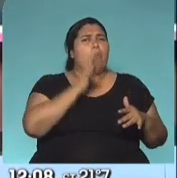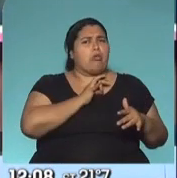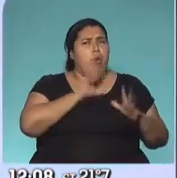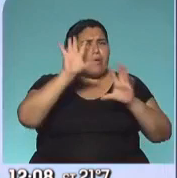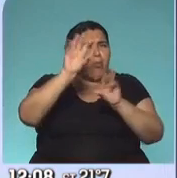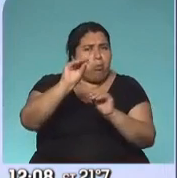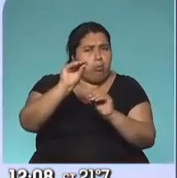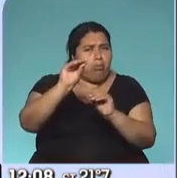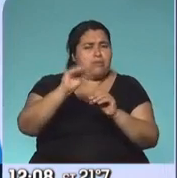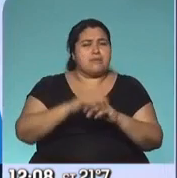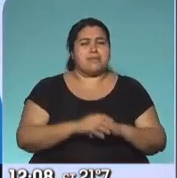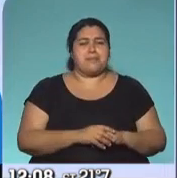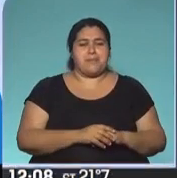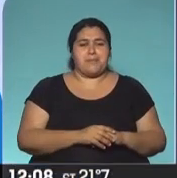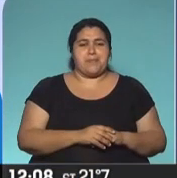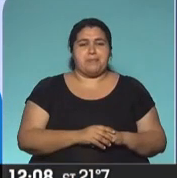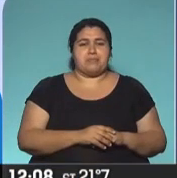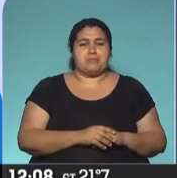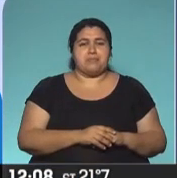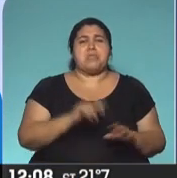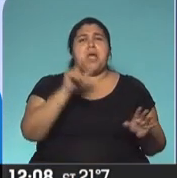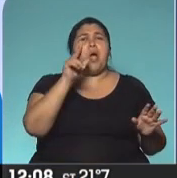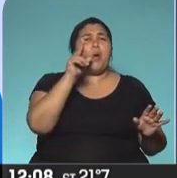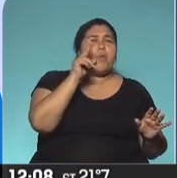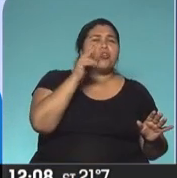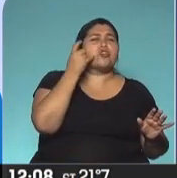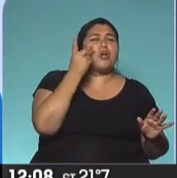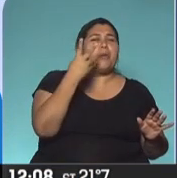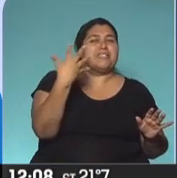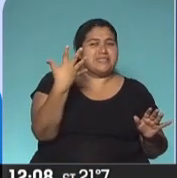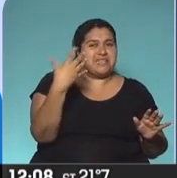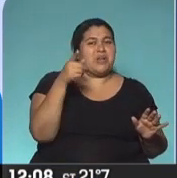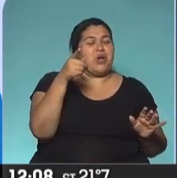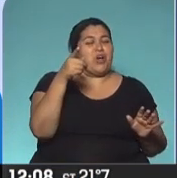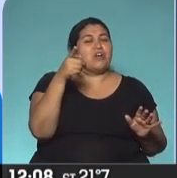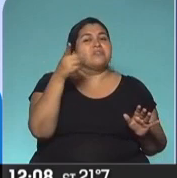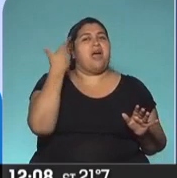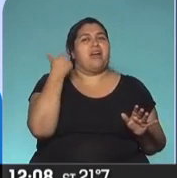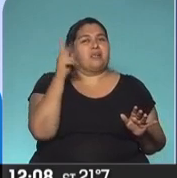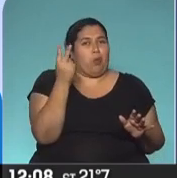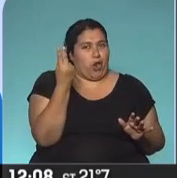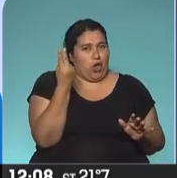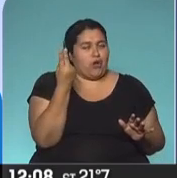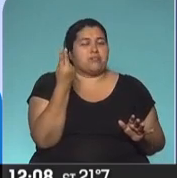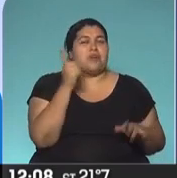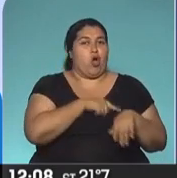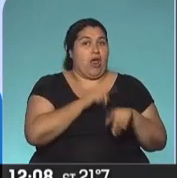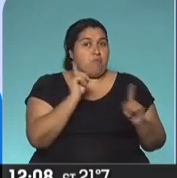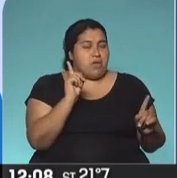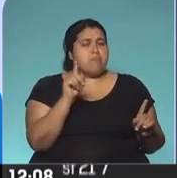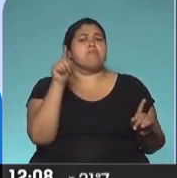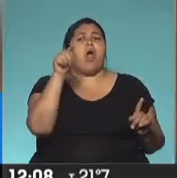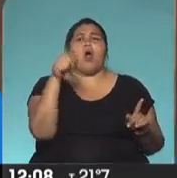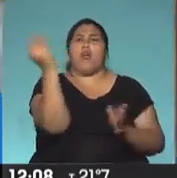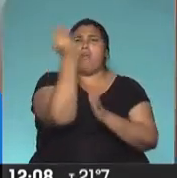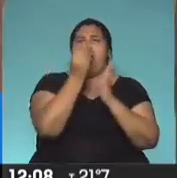oscuras. Exactamente a las 20:25, horario en el que pasó la inmortalidad María Eva Duarte de Perón, se volvió a encender la imagen que